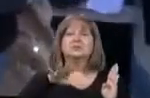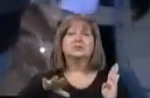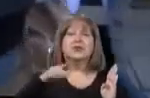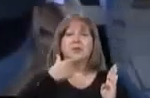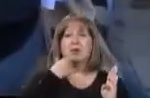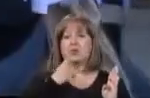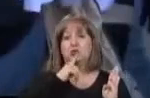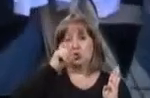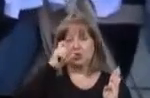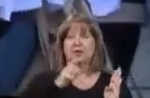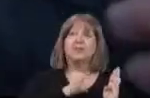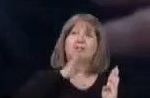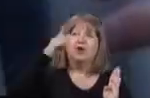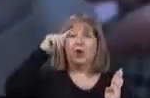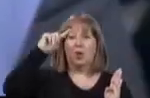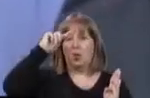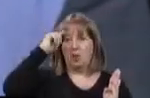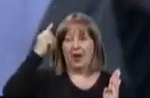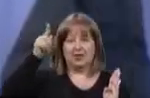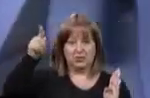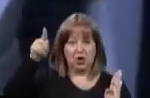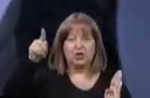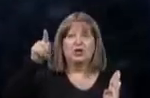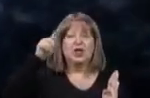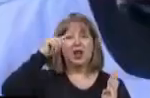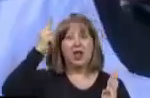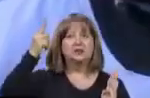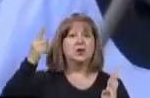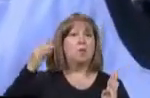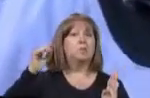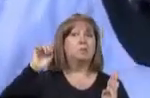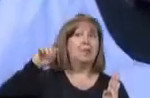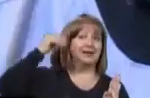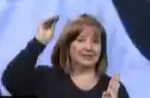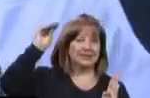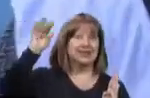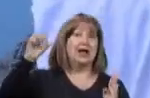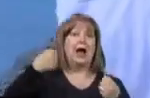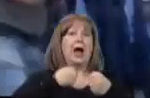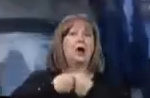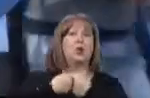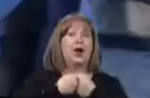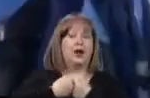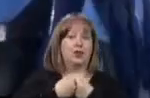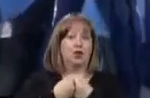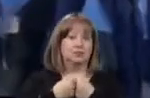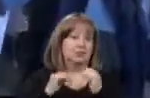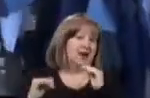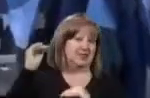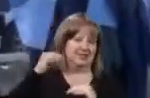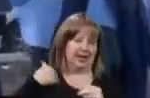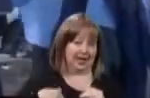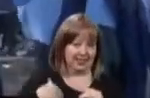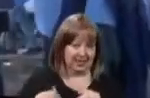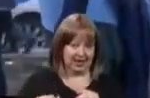organismo supranacional que tiene convenios con nuestro país y que tiene acuerdos de rango constitucional. Por